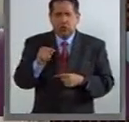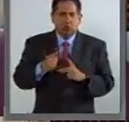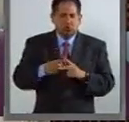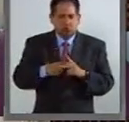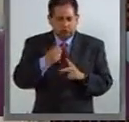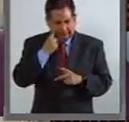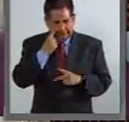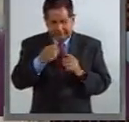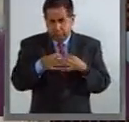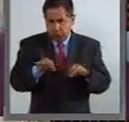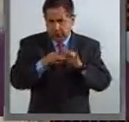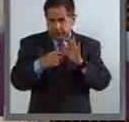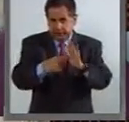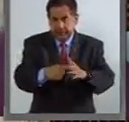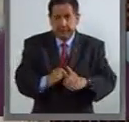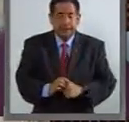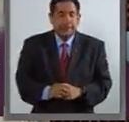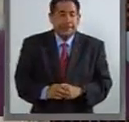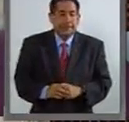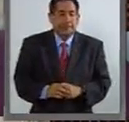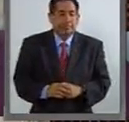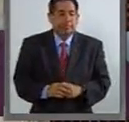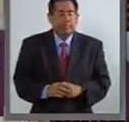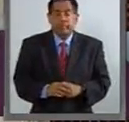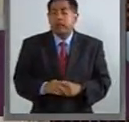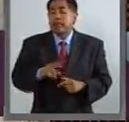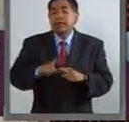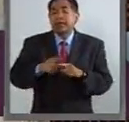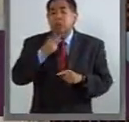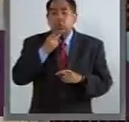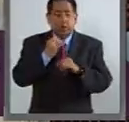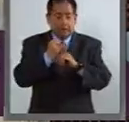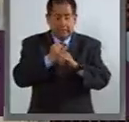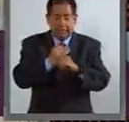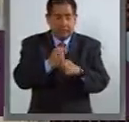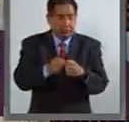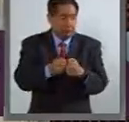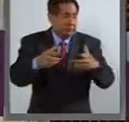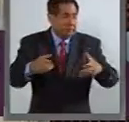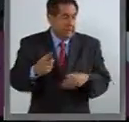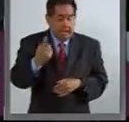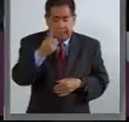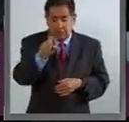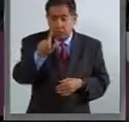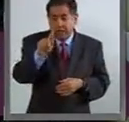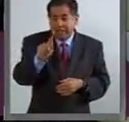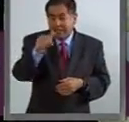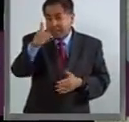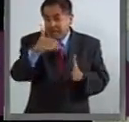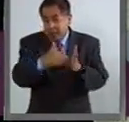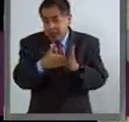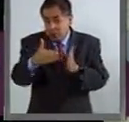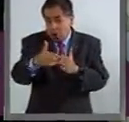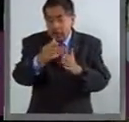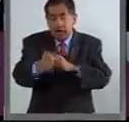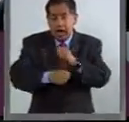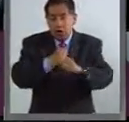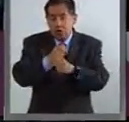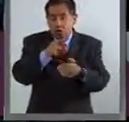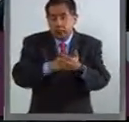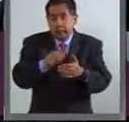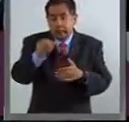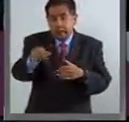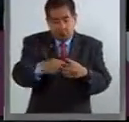considero importantes. Los usuarios de redes sociales crecieron 176 millones en el año